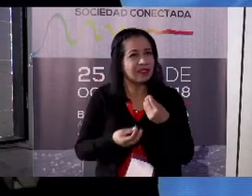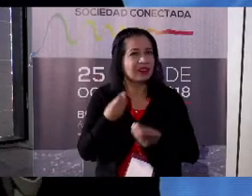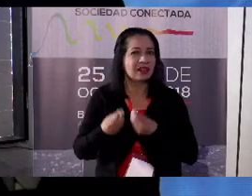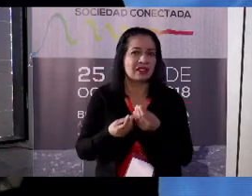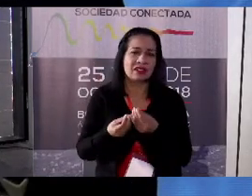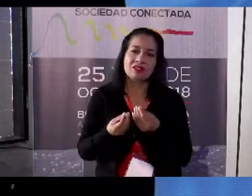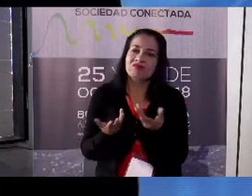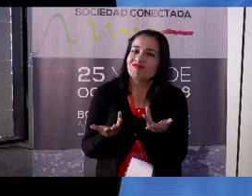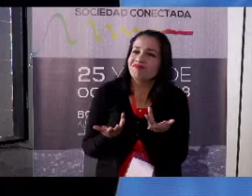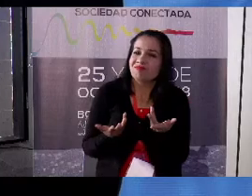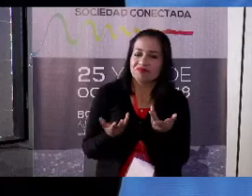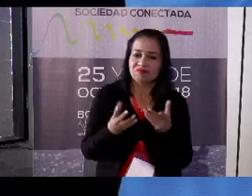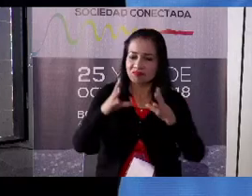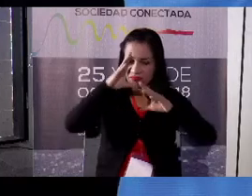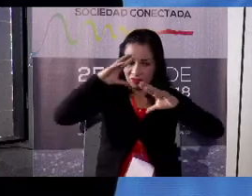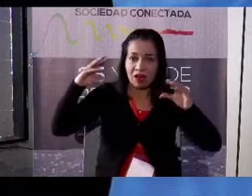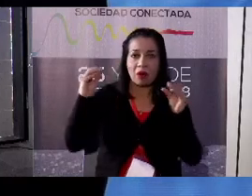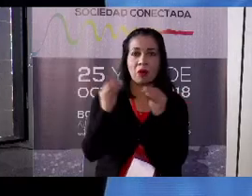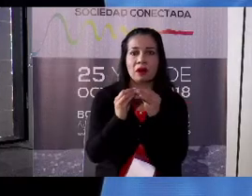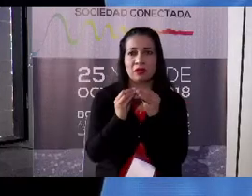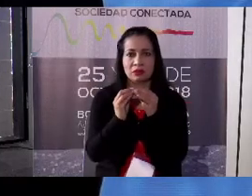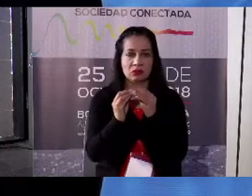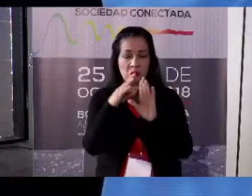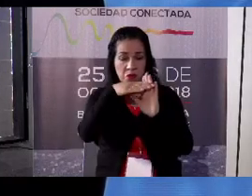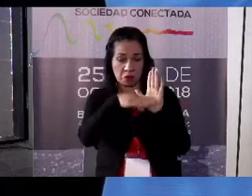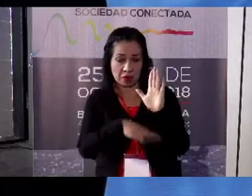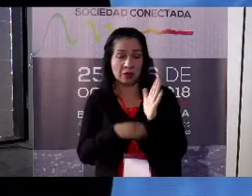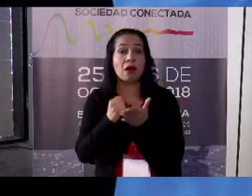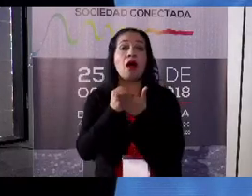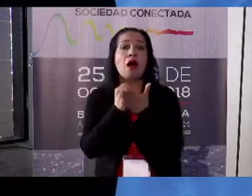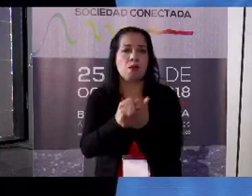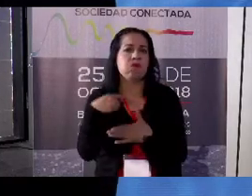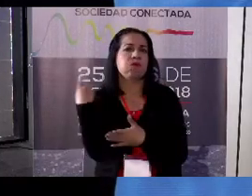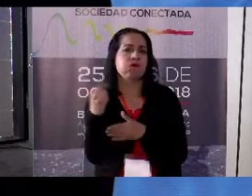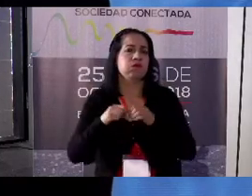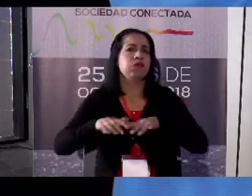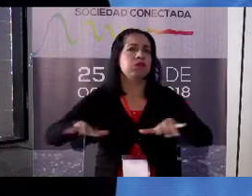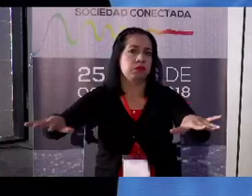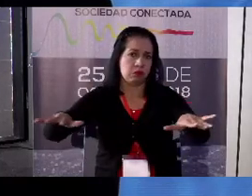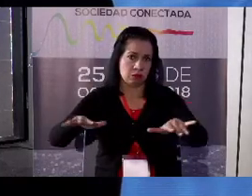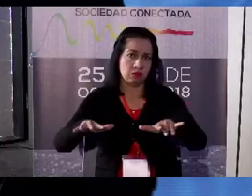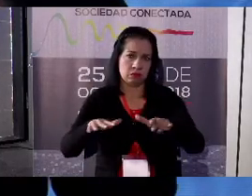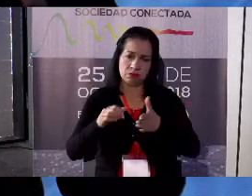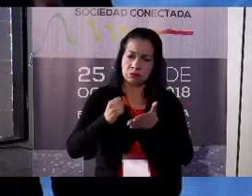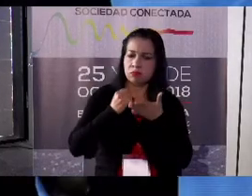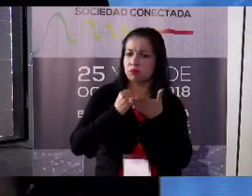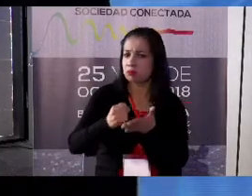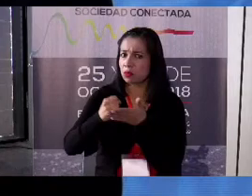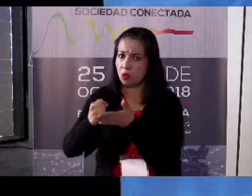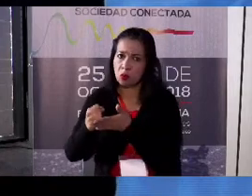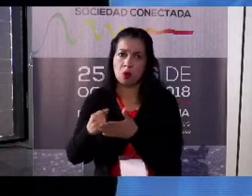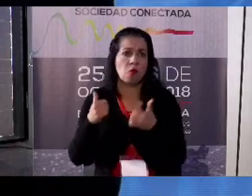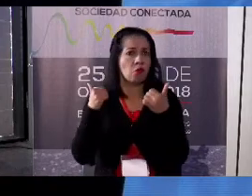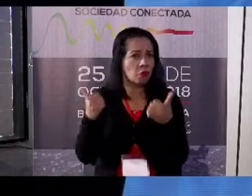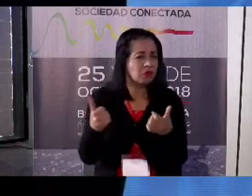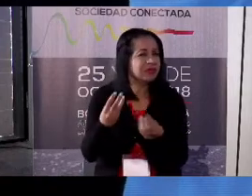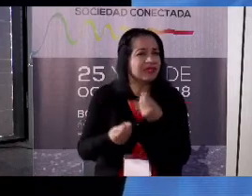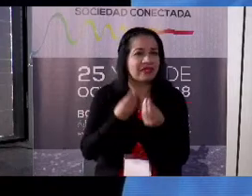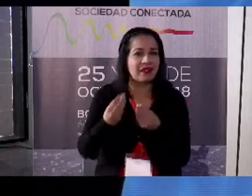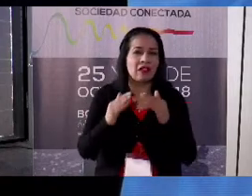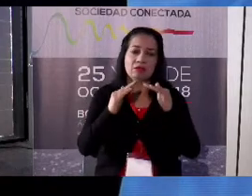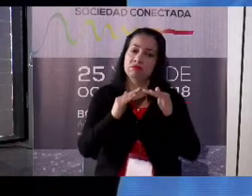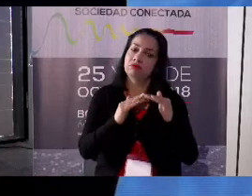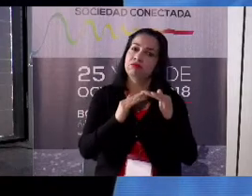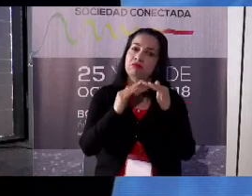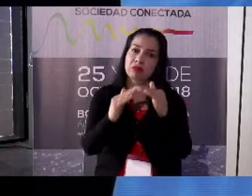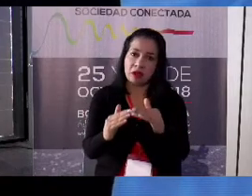establecido políticas de ayuda popular muy fuertes en las cuales ofrecen vivienda a